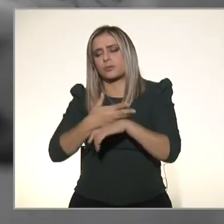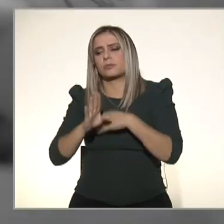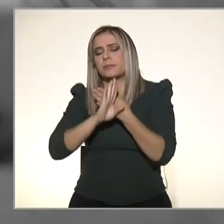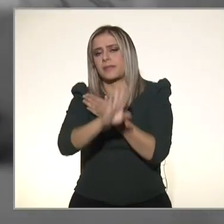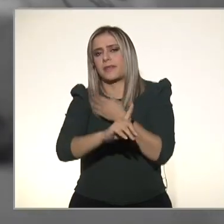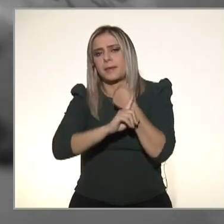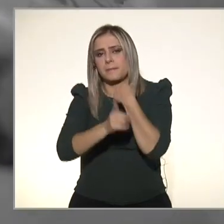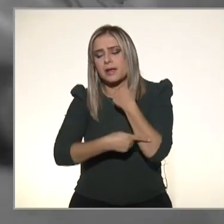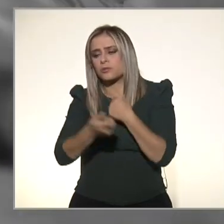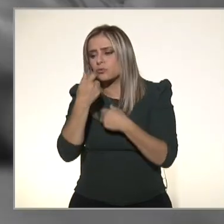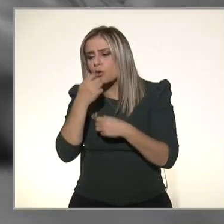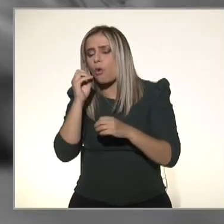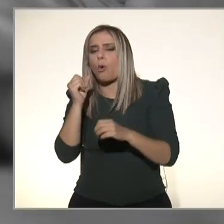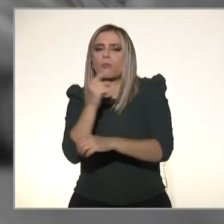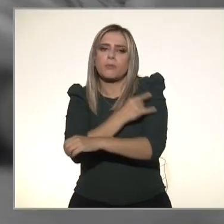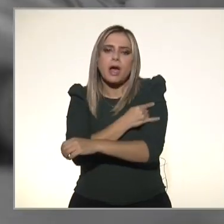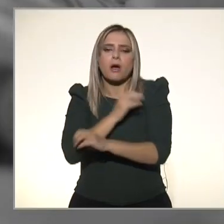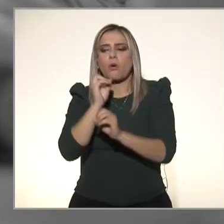procreador.